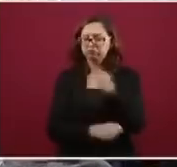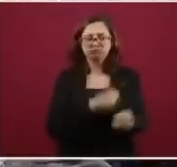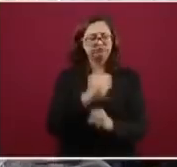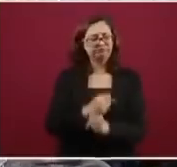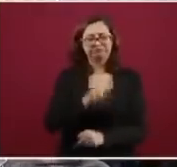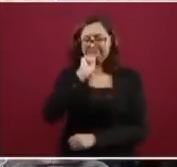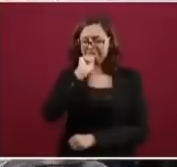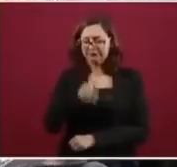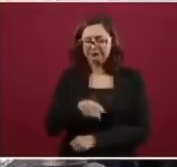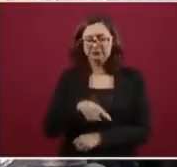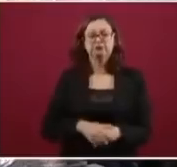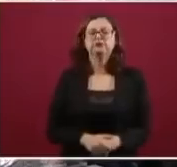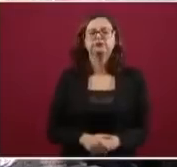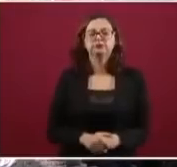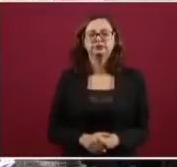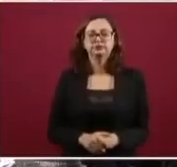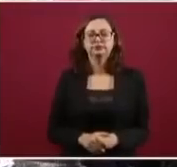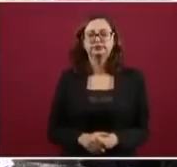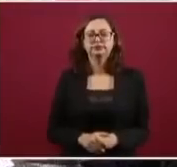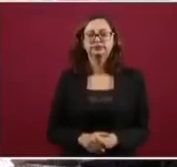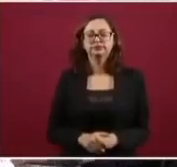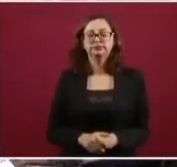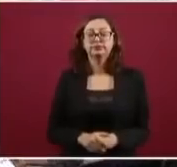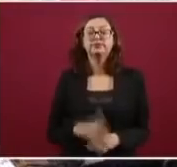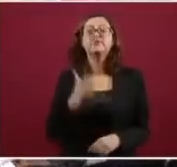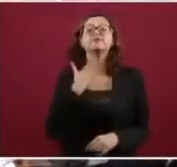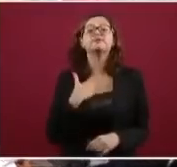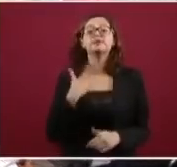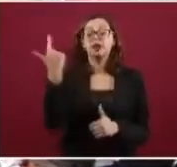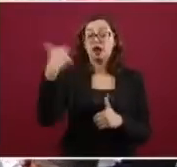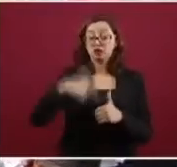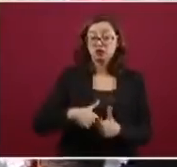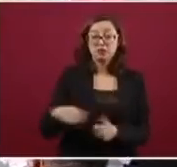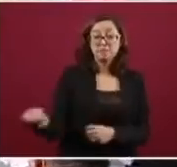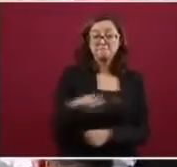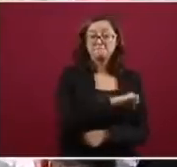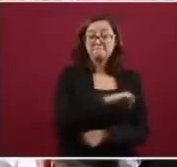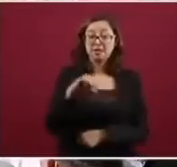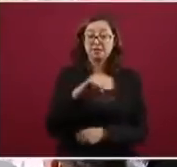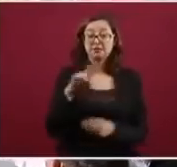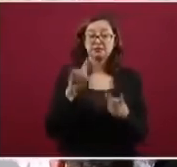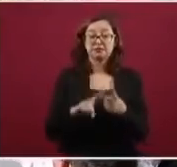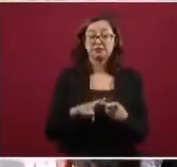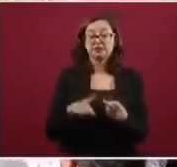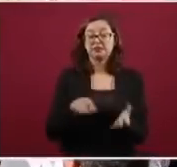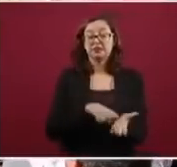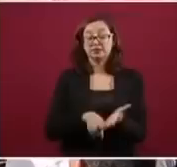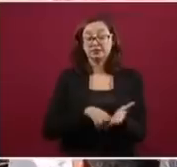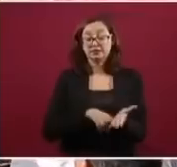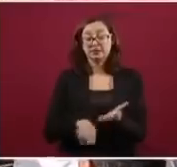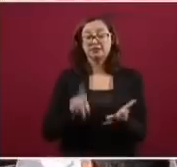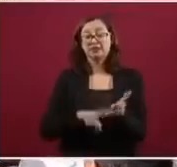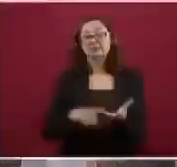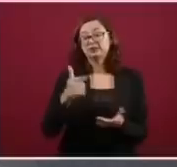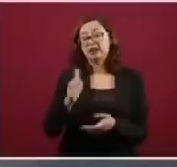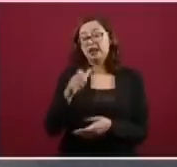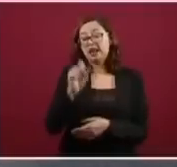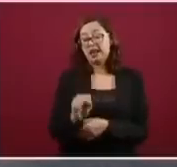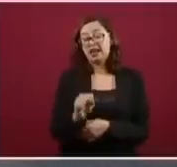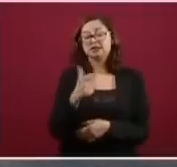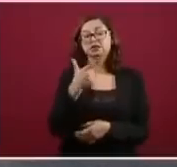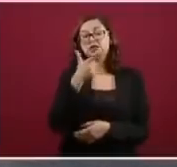está garantizado que no va a aumentar los precios de las gasolinas del diésel del gas y de la